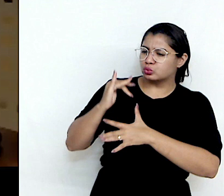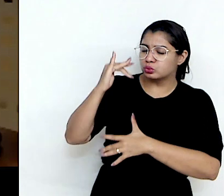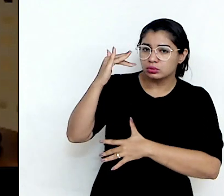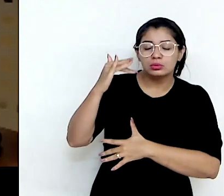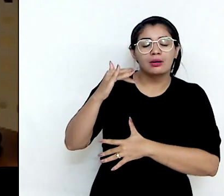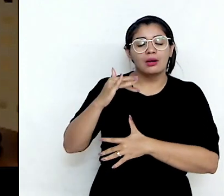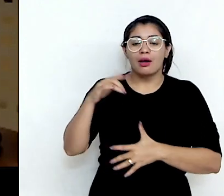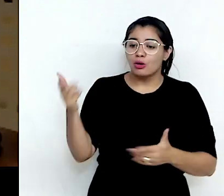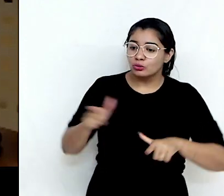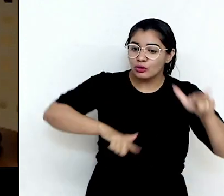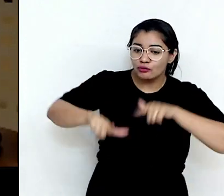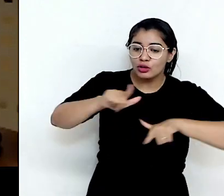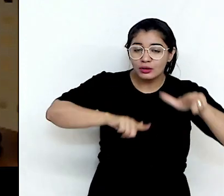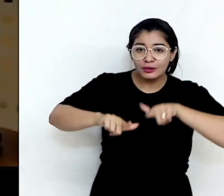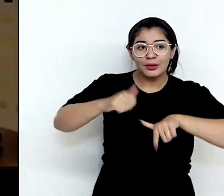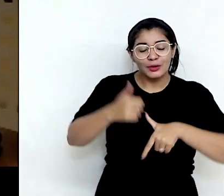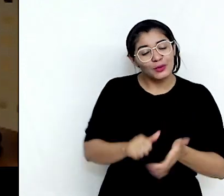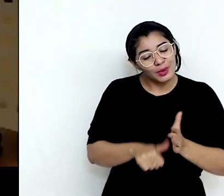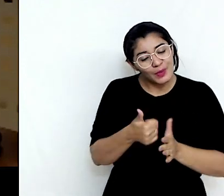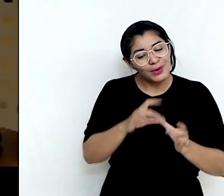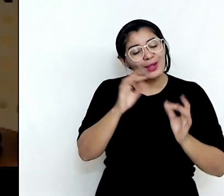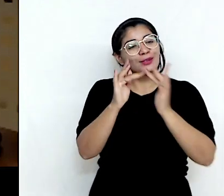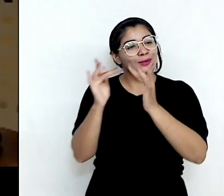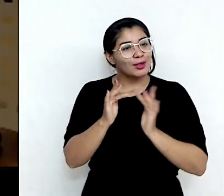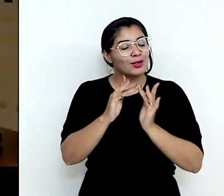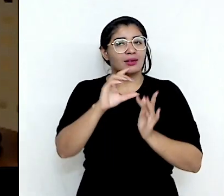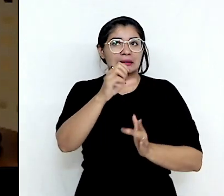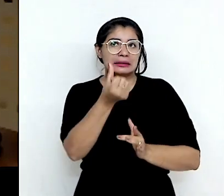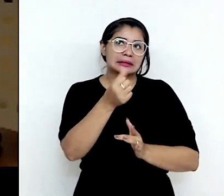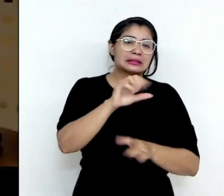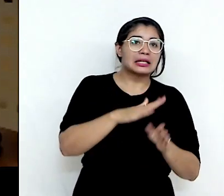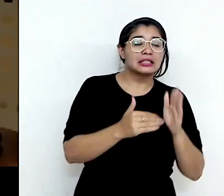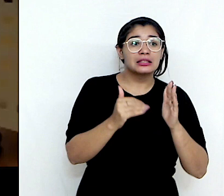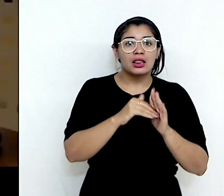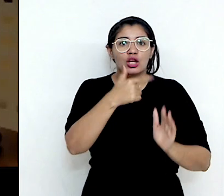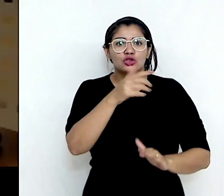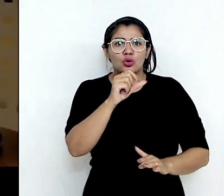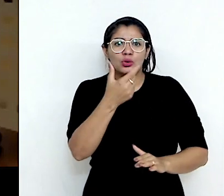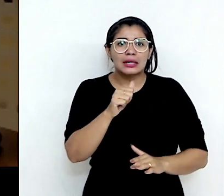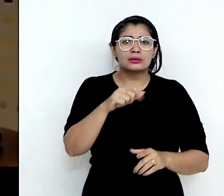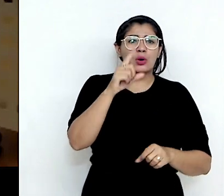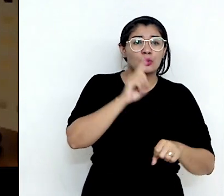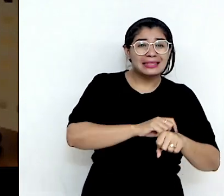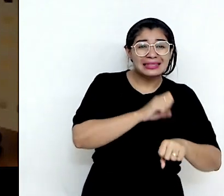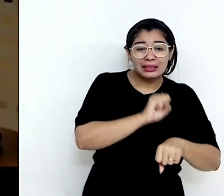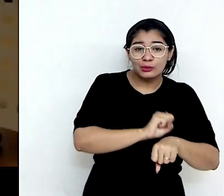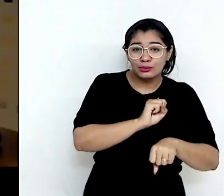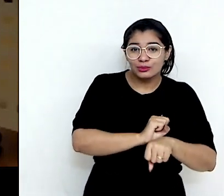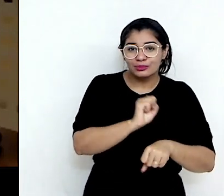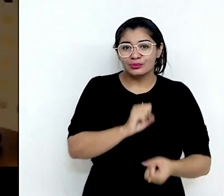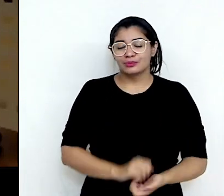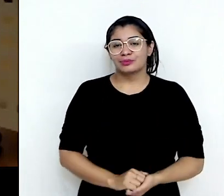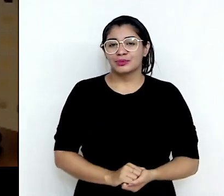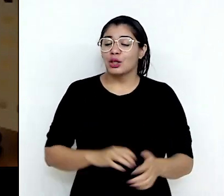puede ofrecer a través de estas conexiones, pasando de 6 a 260 terabytes por segundo. Todos estos